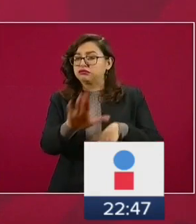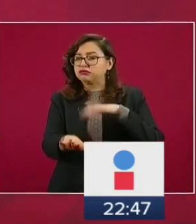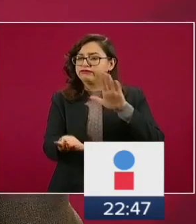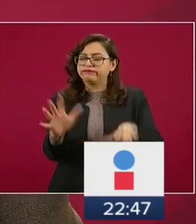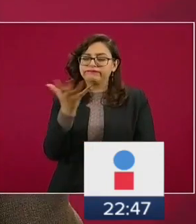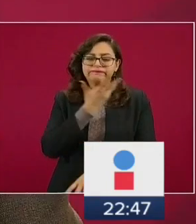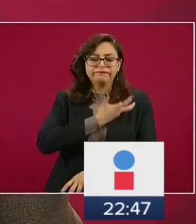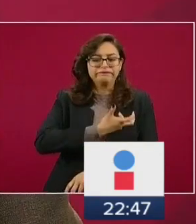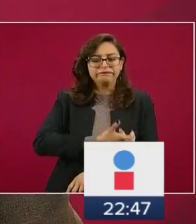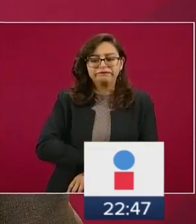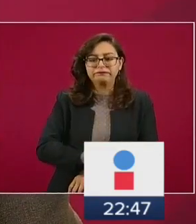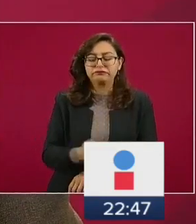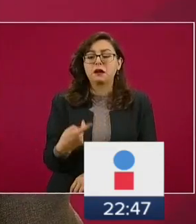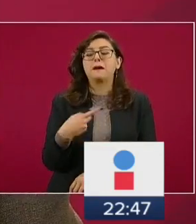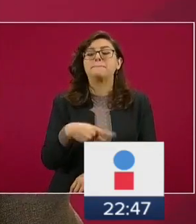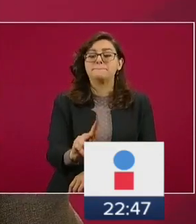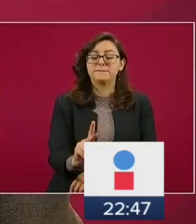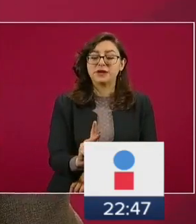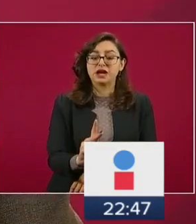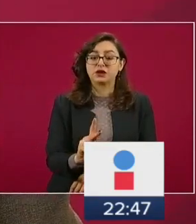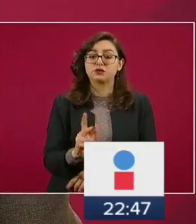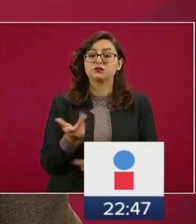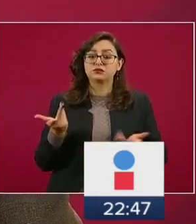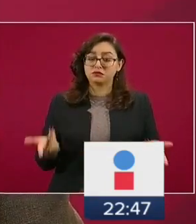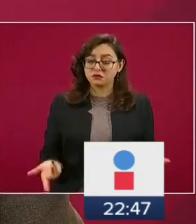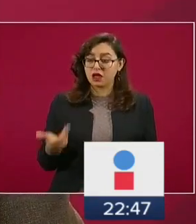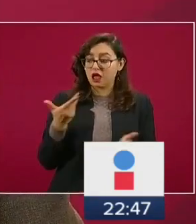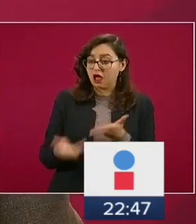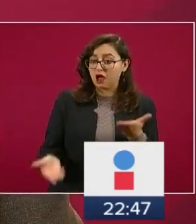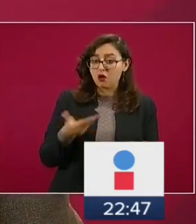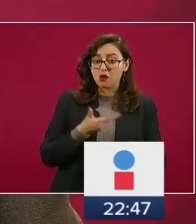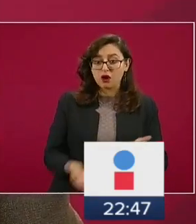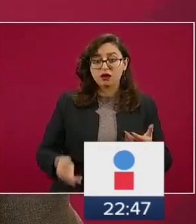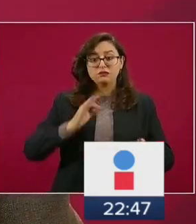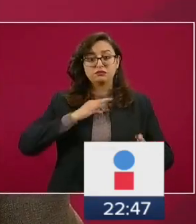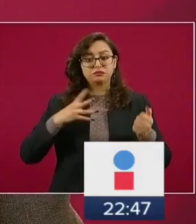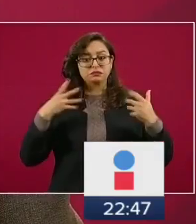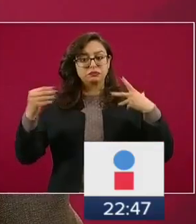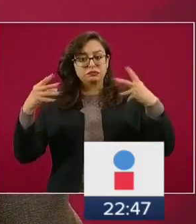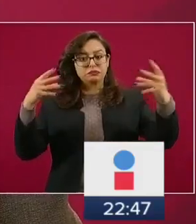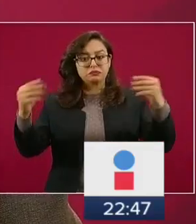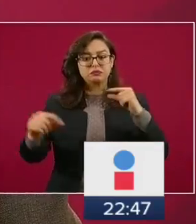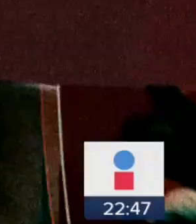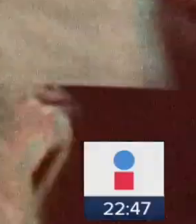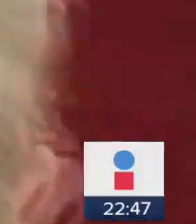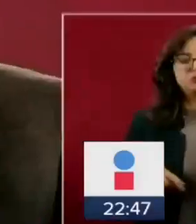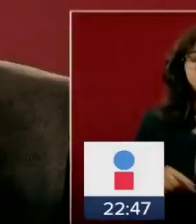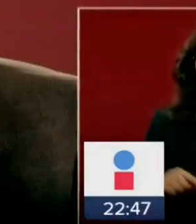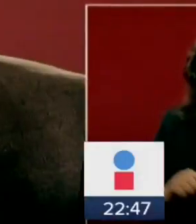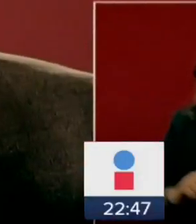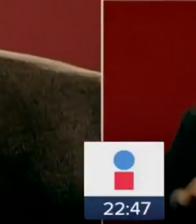afortunadamente esta tiene una tendencia a la baja y esperamos que así continuemos